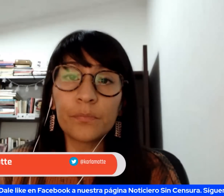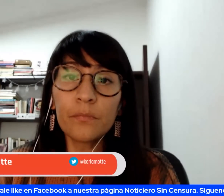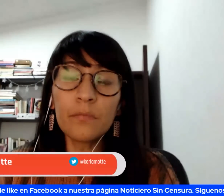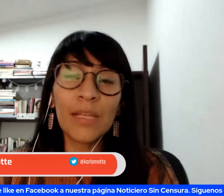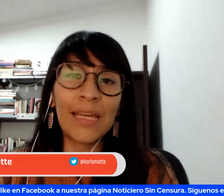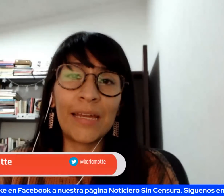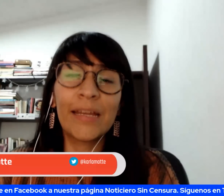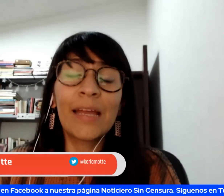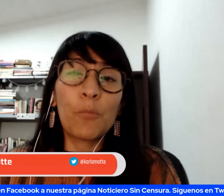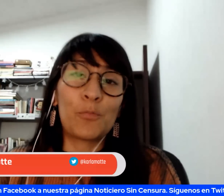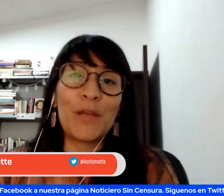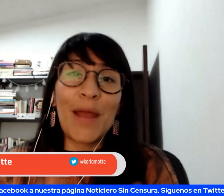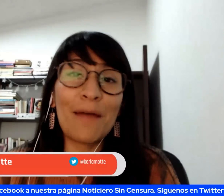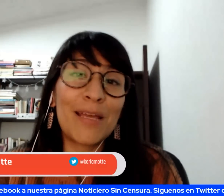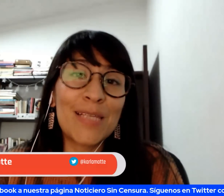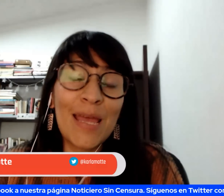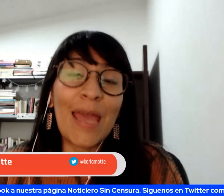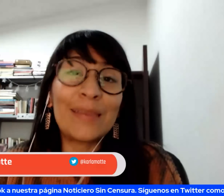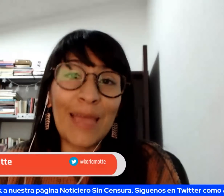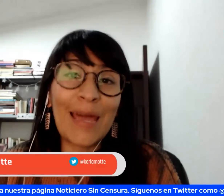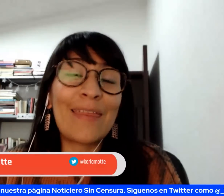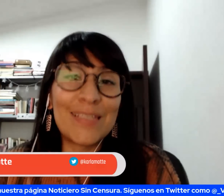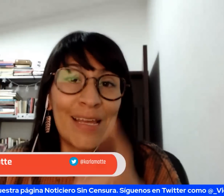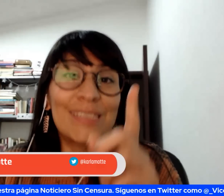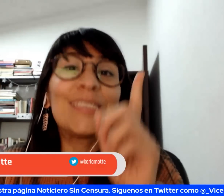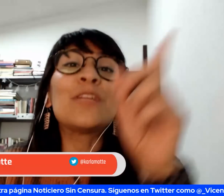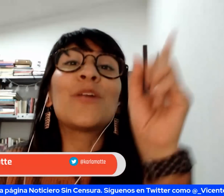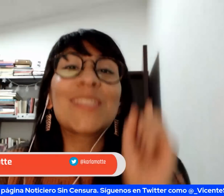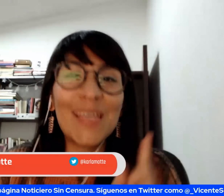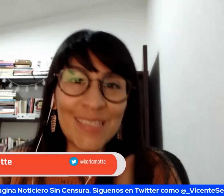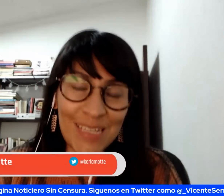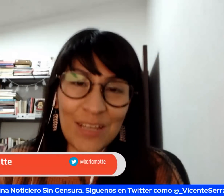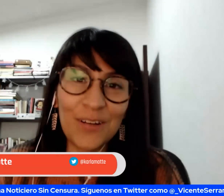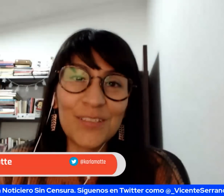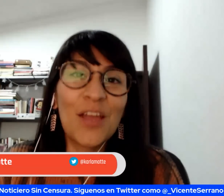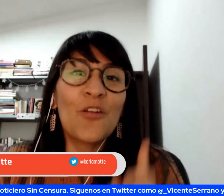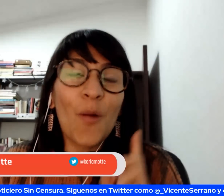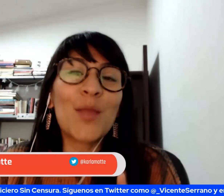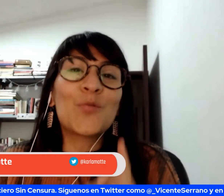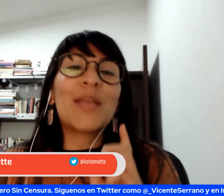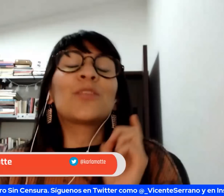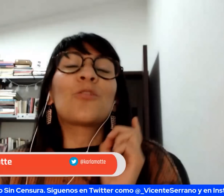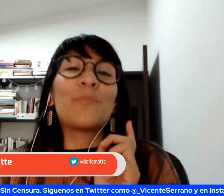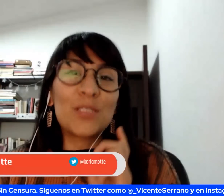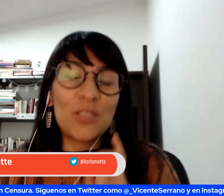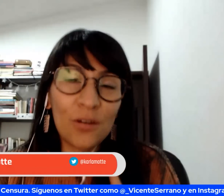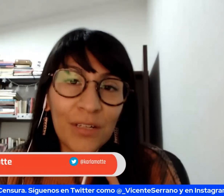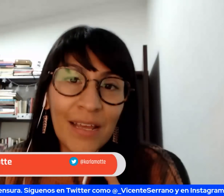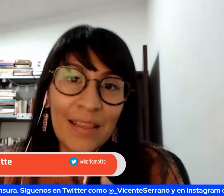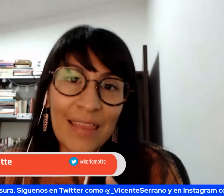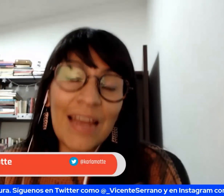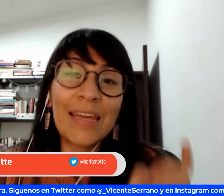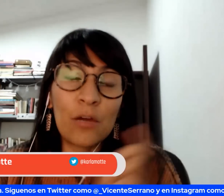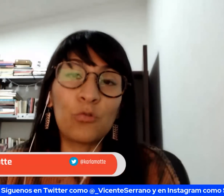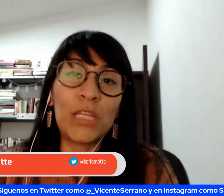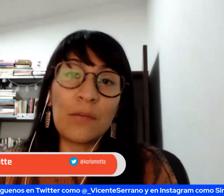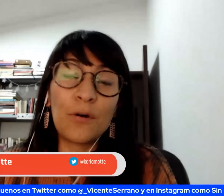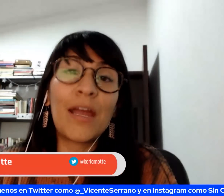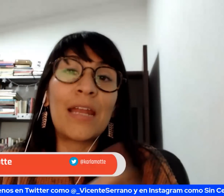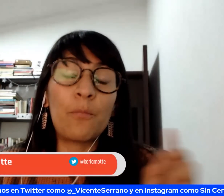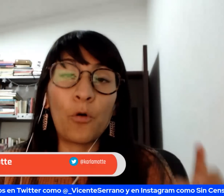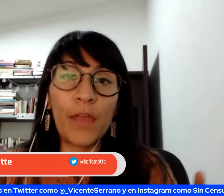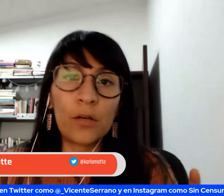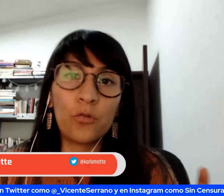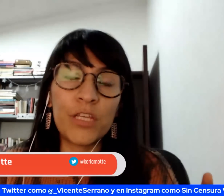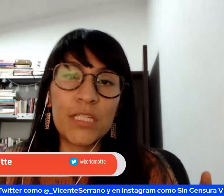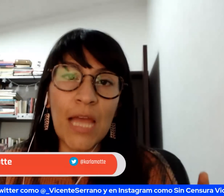dice que por primera vez en décadas, si no es que en siglos, no hay una intromisión del Ejecutivo